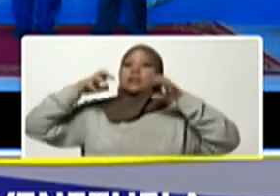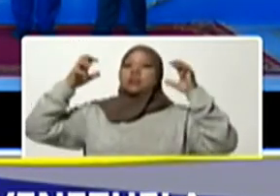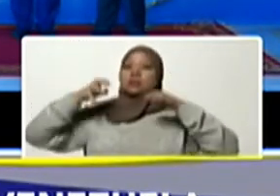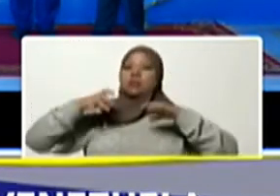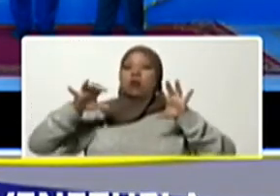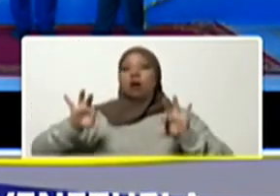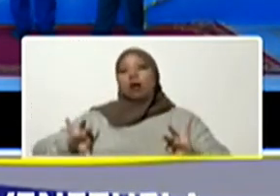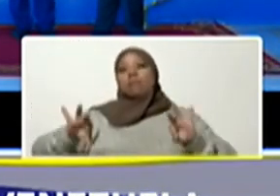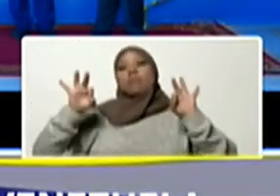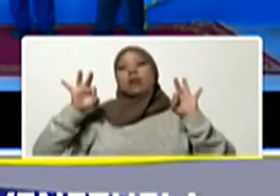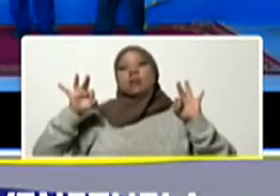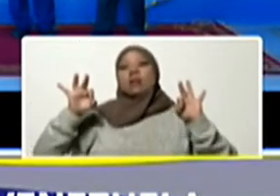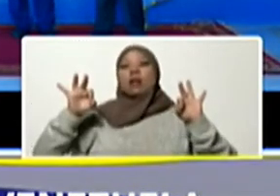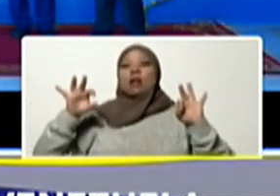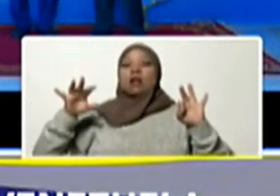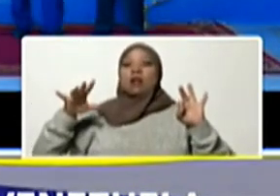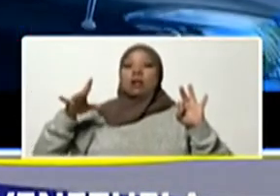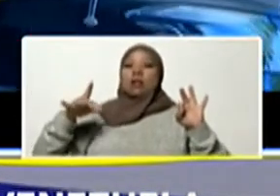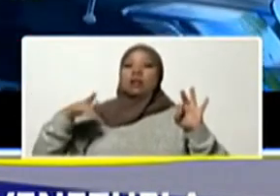excelsas